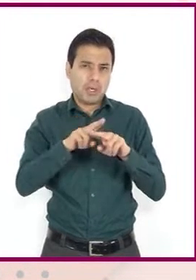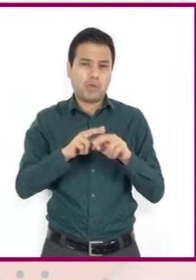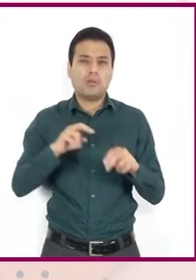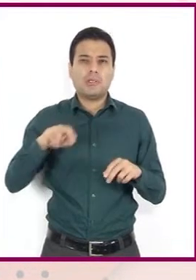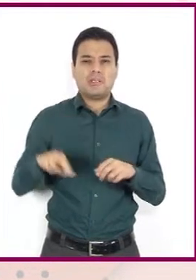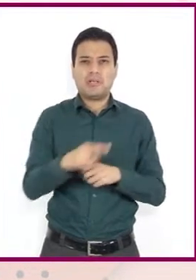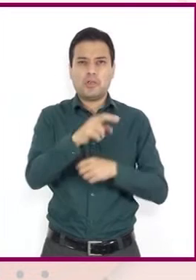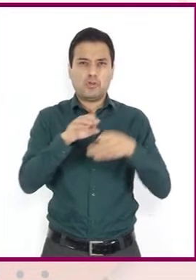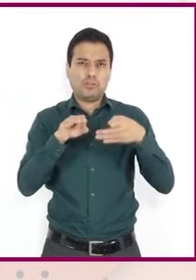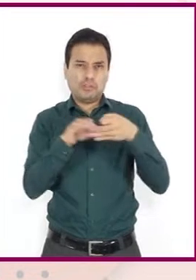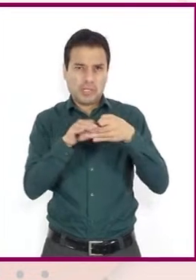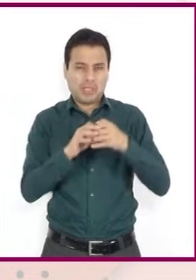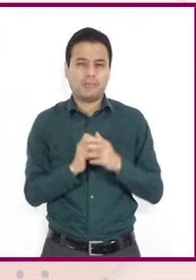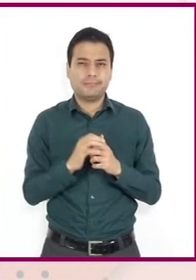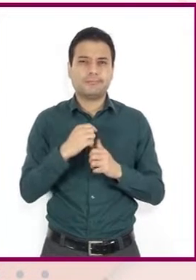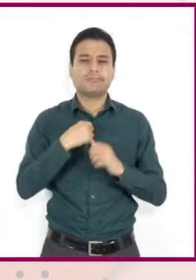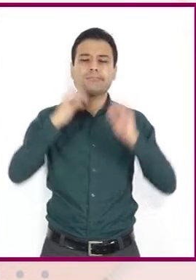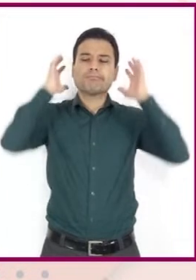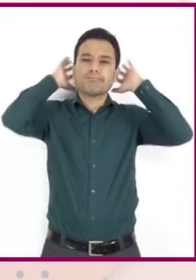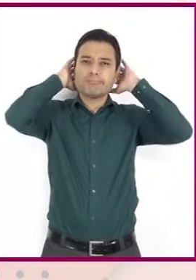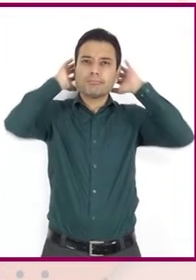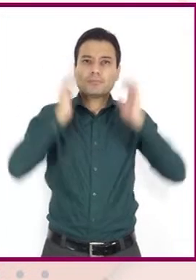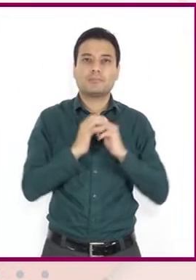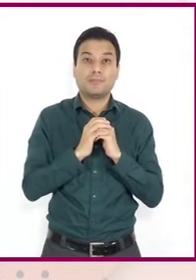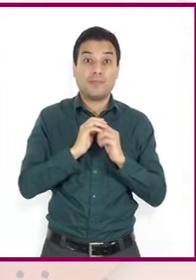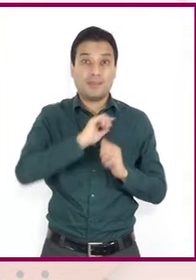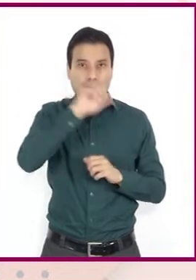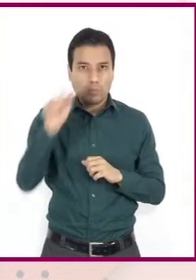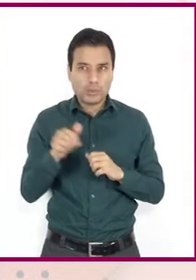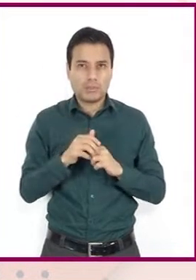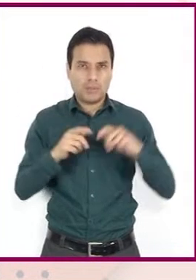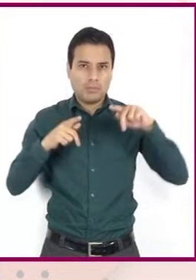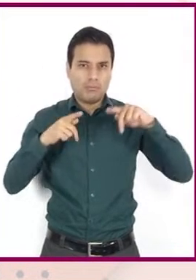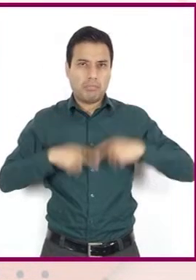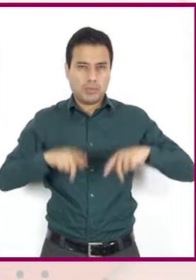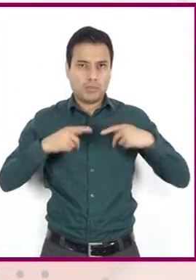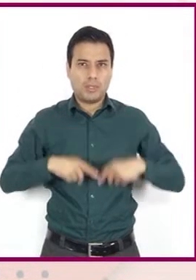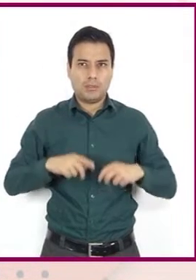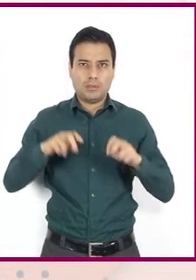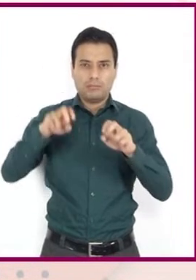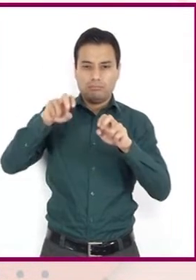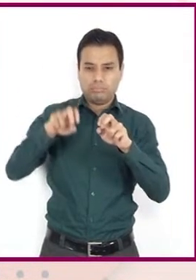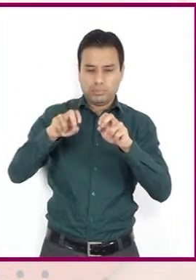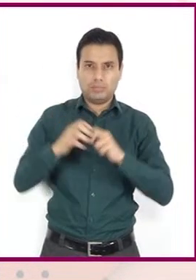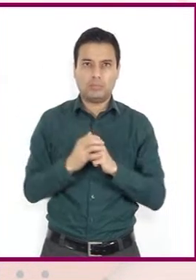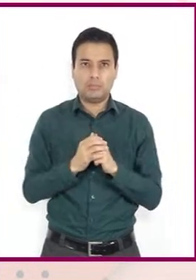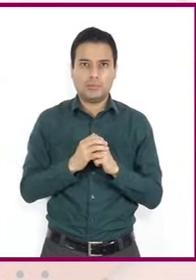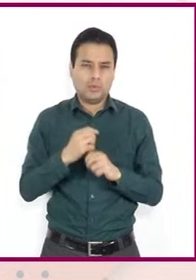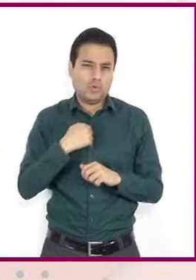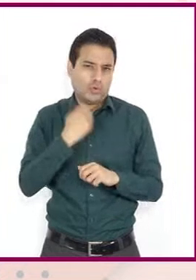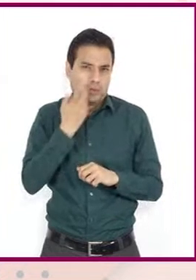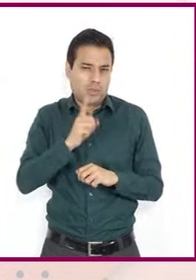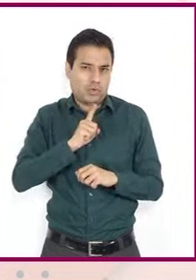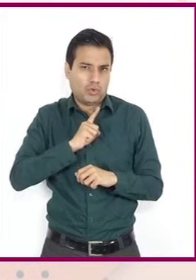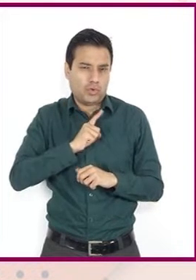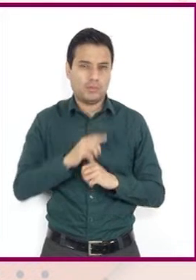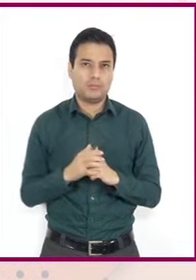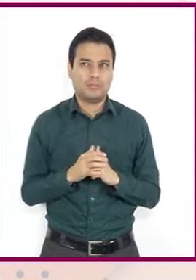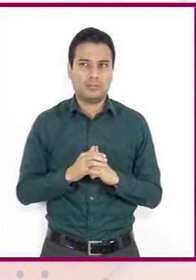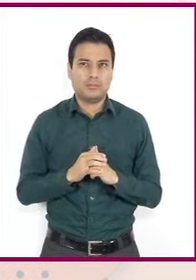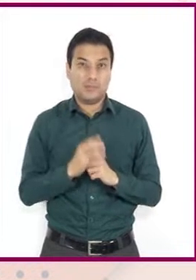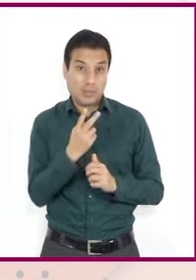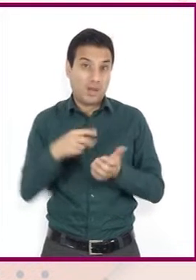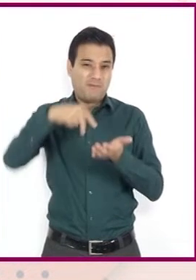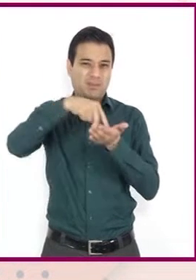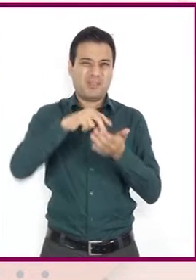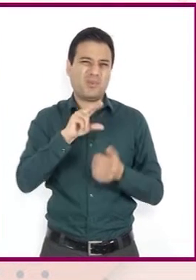Charles. En la otra punta de mi banco, alguien se había sentado. Yo hubiera preferido estar solo, pero no quise